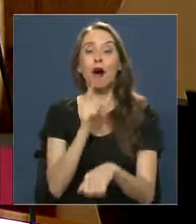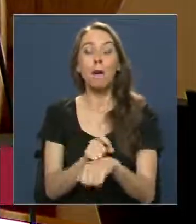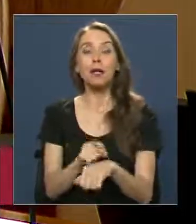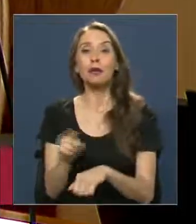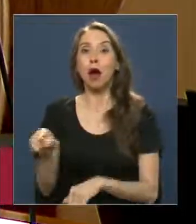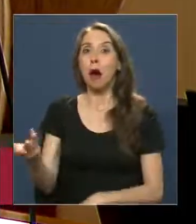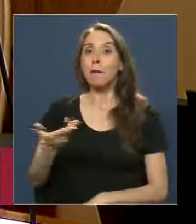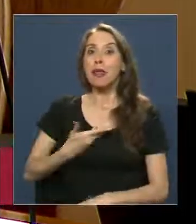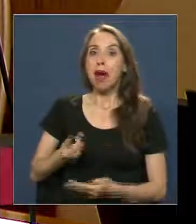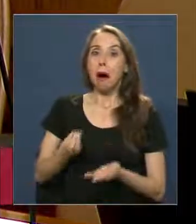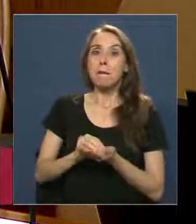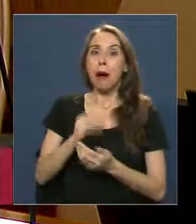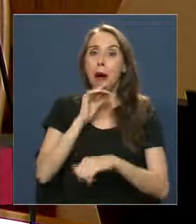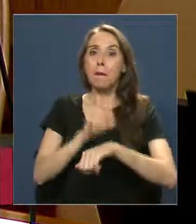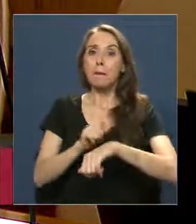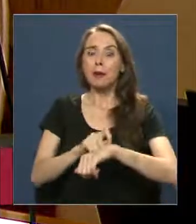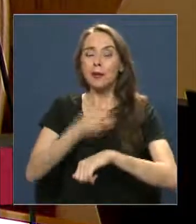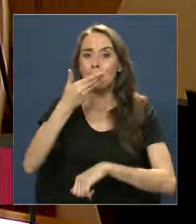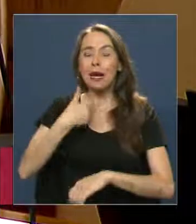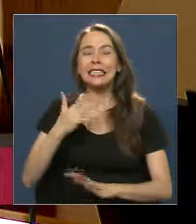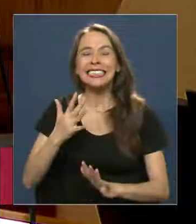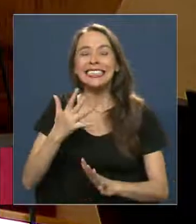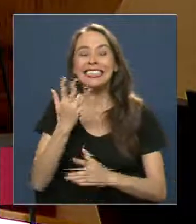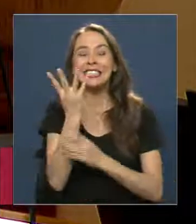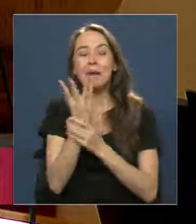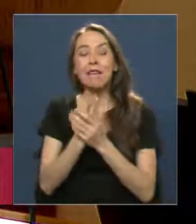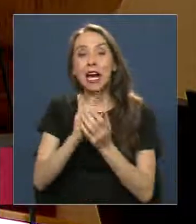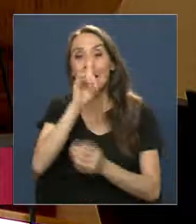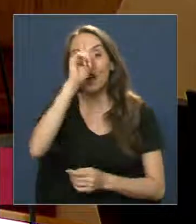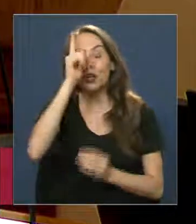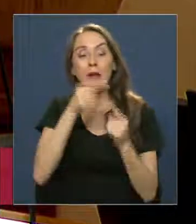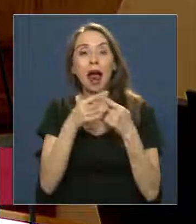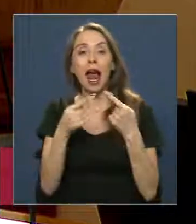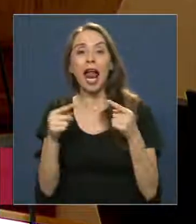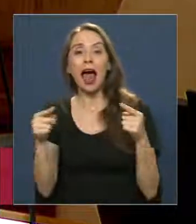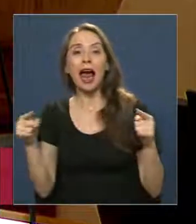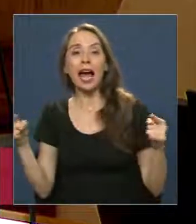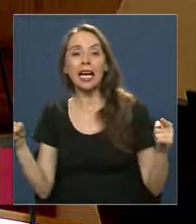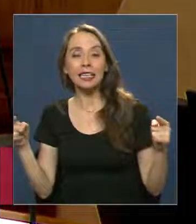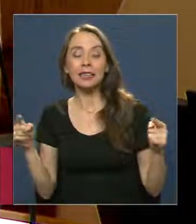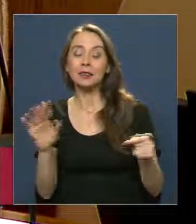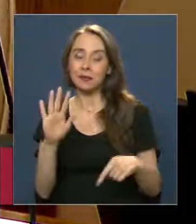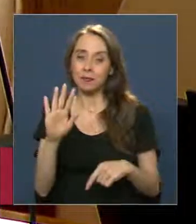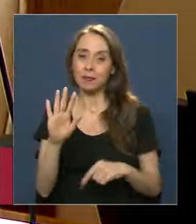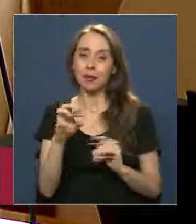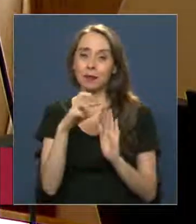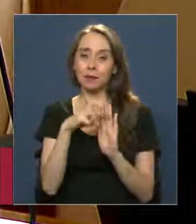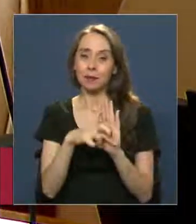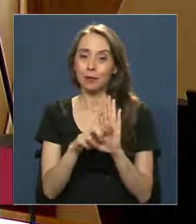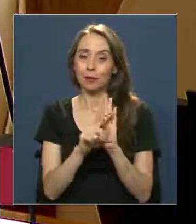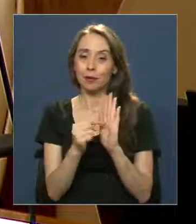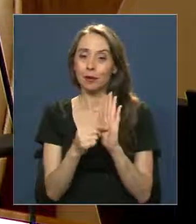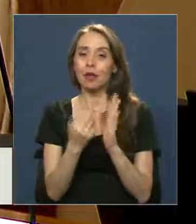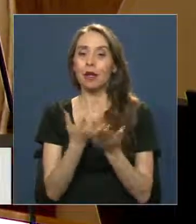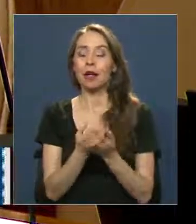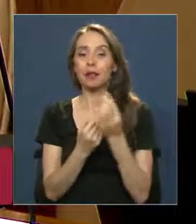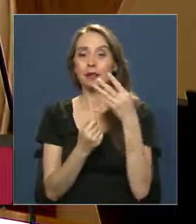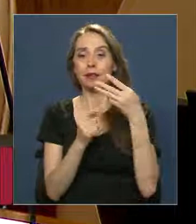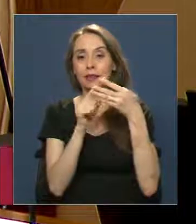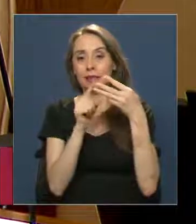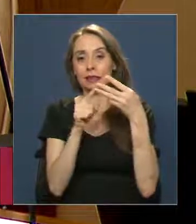Presidenta, yo creo que hay en este proyecto a lo menos 3 elementos que es importante tener presente en la